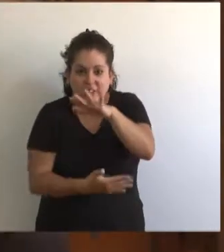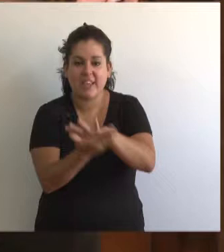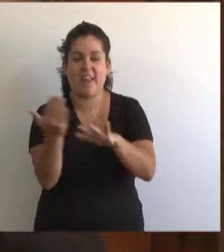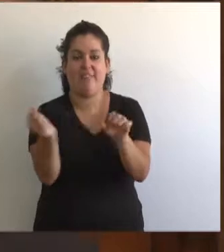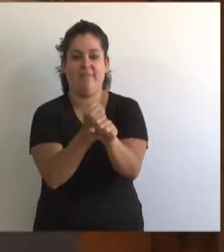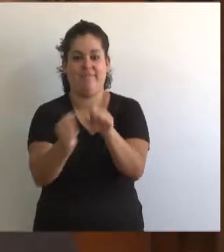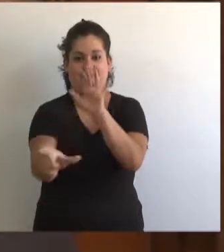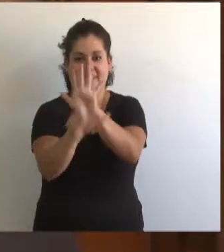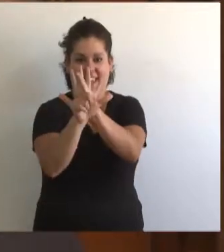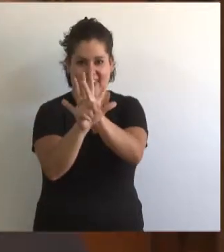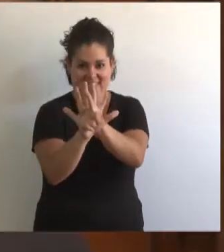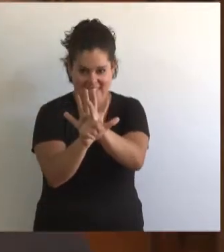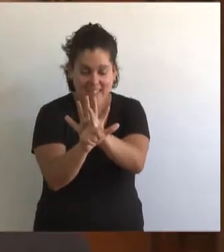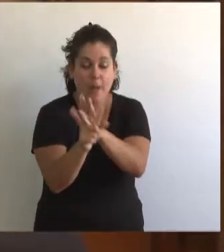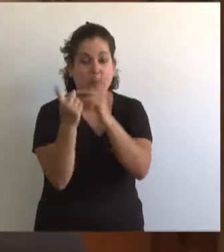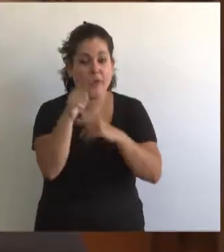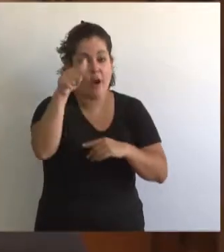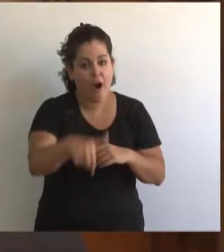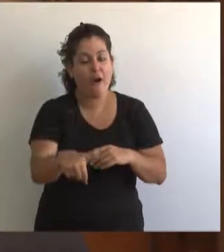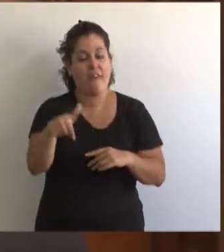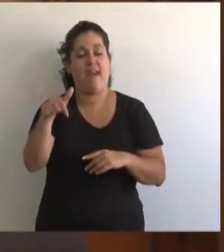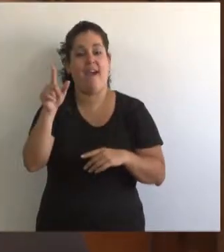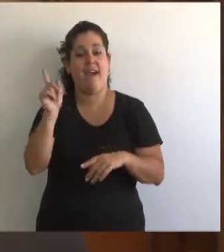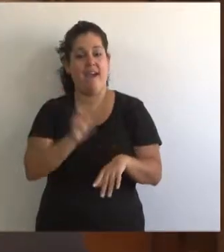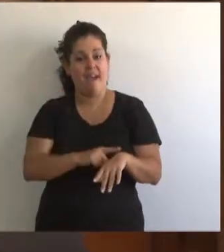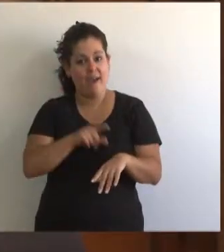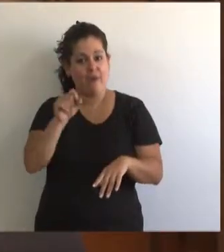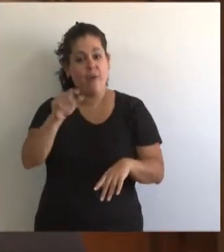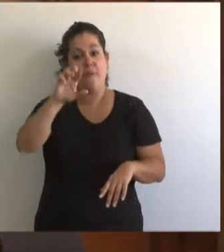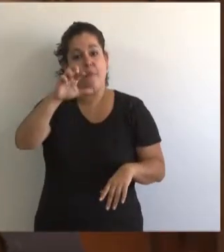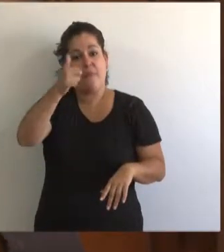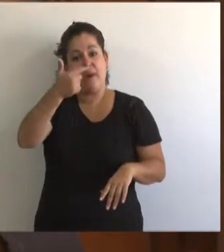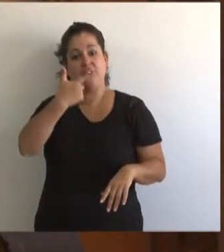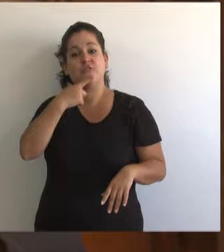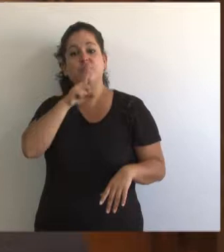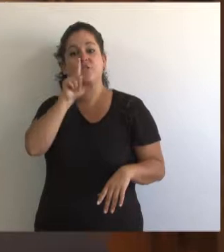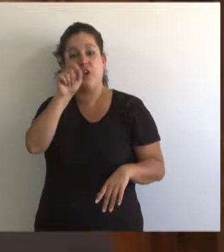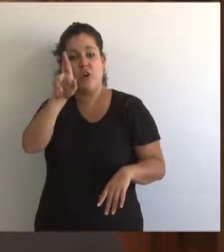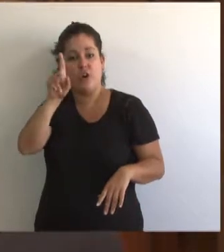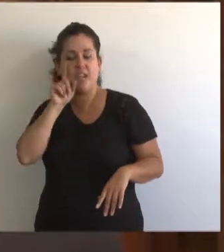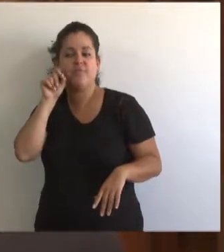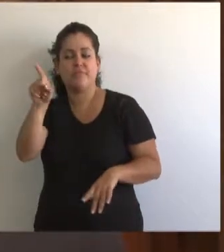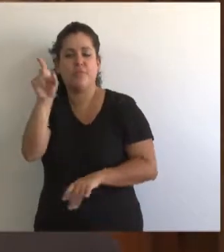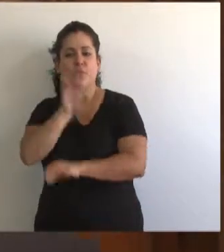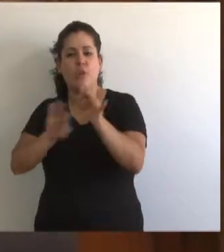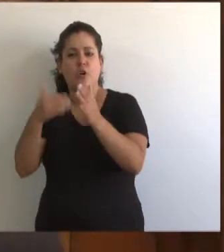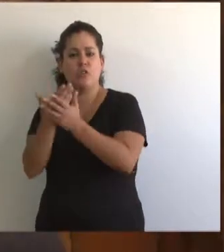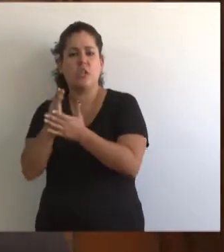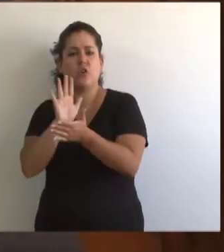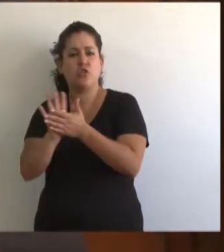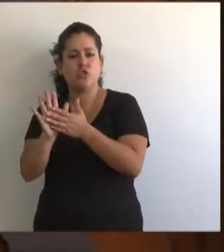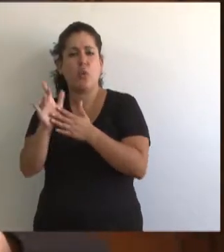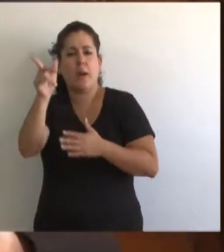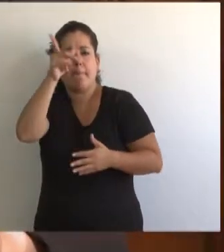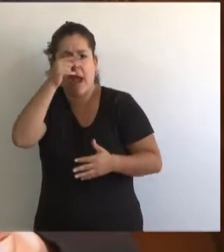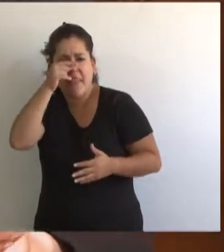pasos perdidos y encuentren la luz. Pero vamos a darle ahora la oportunidad al diputado Pastori para que nos cuente su proyecto que tiene que ver con la